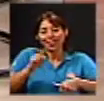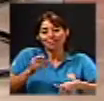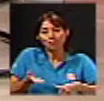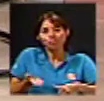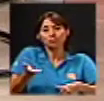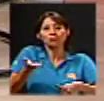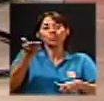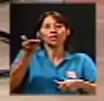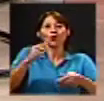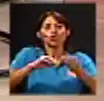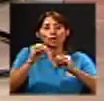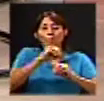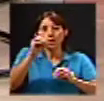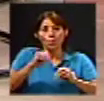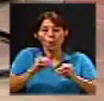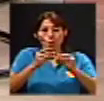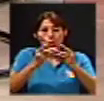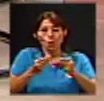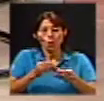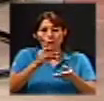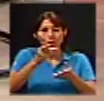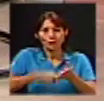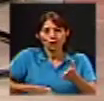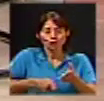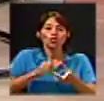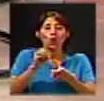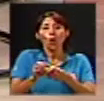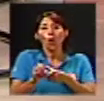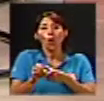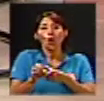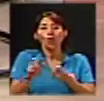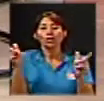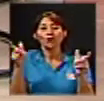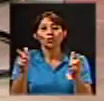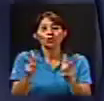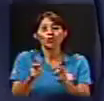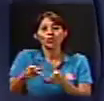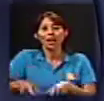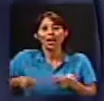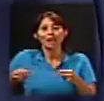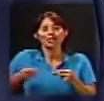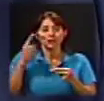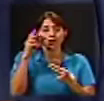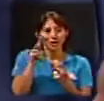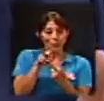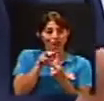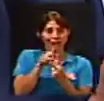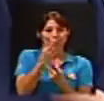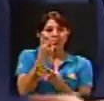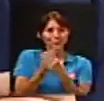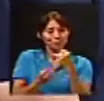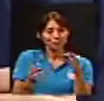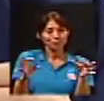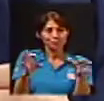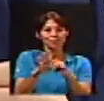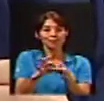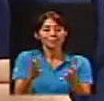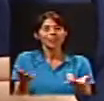impuestos o de reducción de gastos, creo que hay una mezcla importante de las dos. Y por el otro lado,